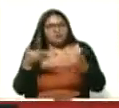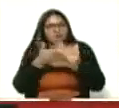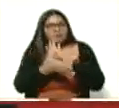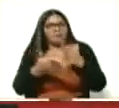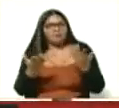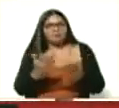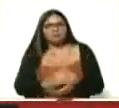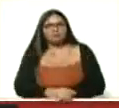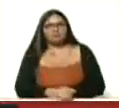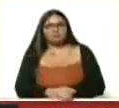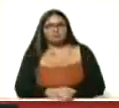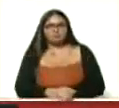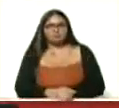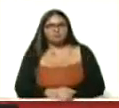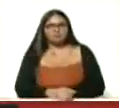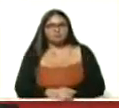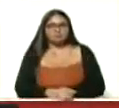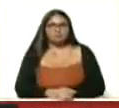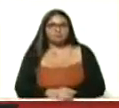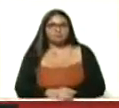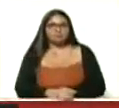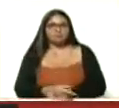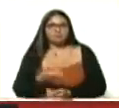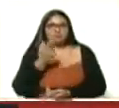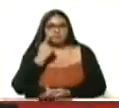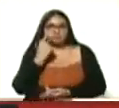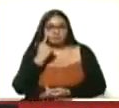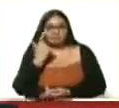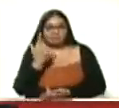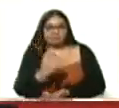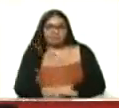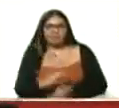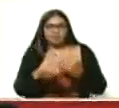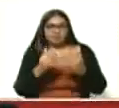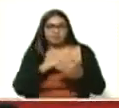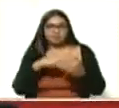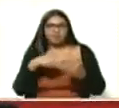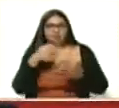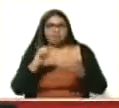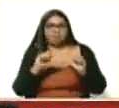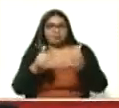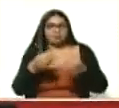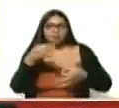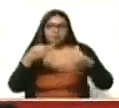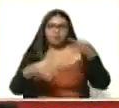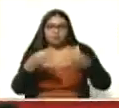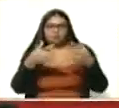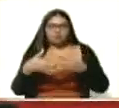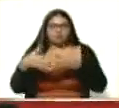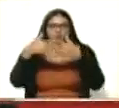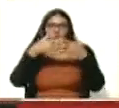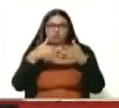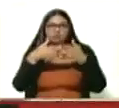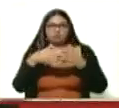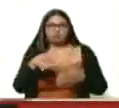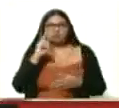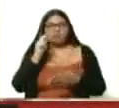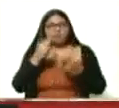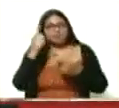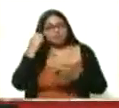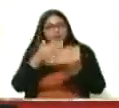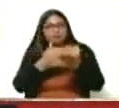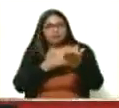pasado allí? Bueno, mira, desde que empezó este juicio en Estados Unidos, días antes